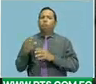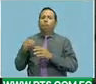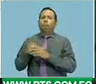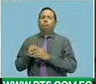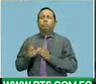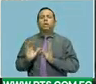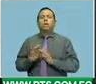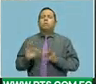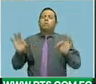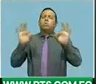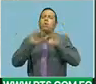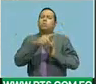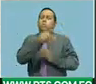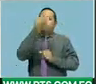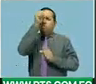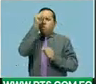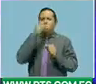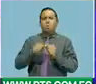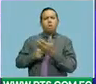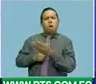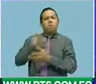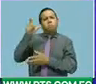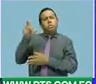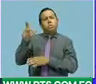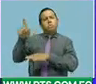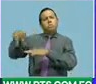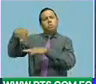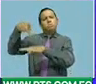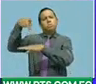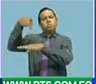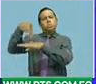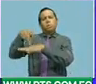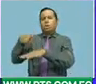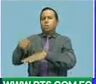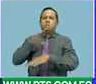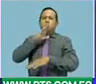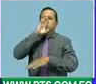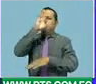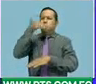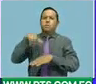que desde donde se encuentre le seguirá cantando el amor, informó Charlie Pisa.